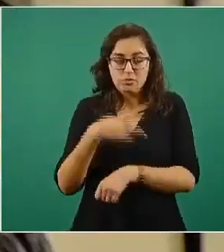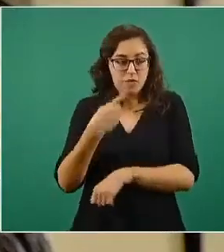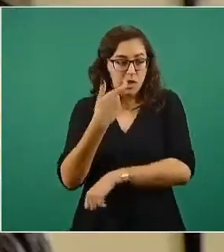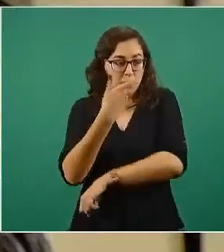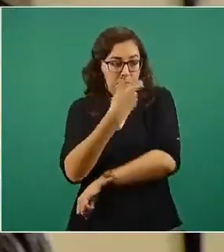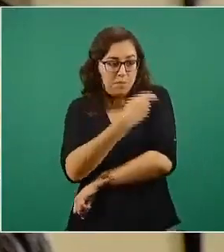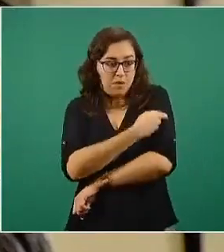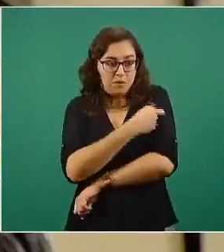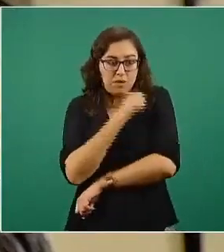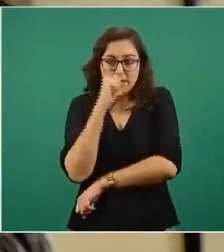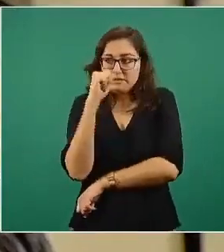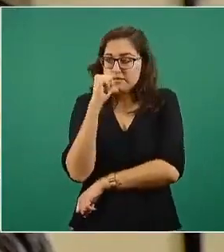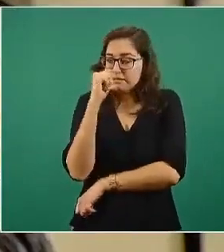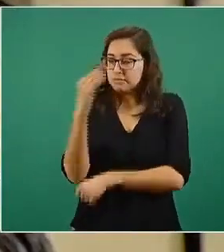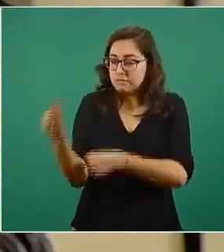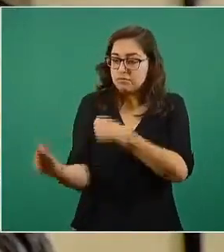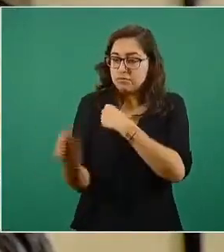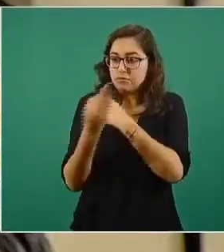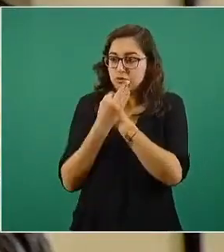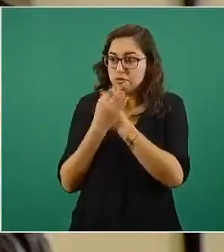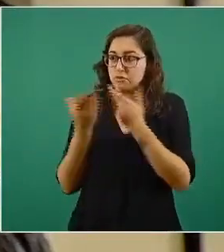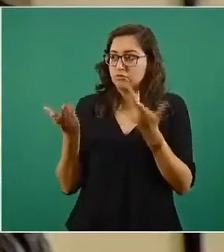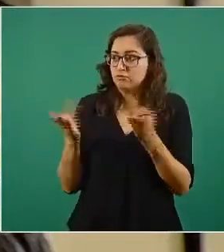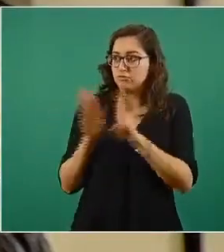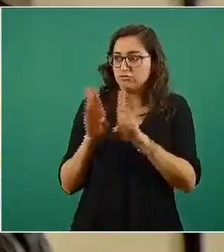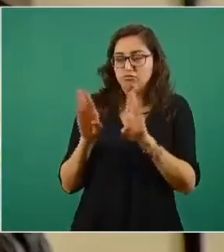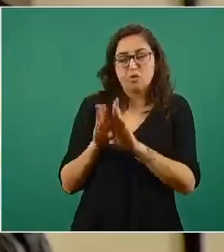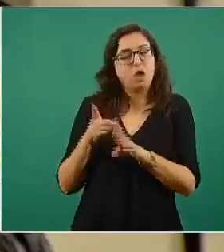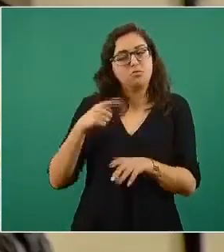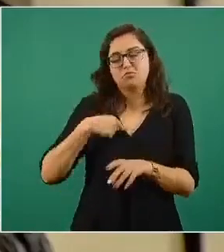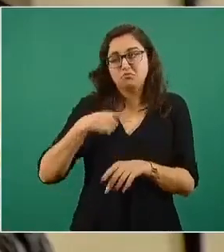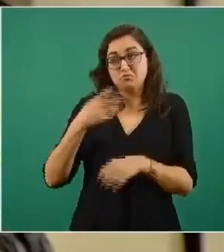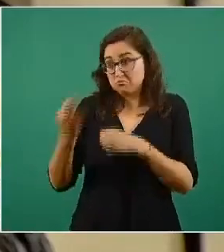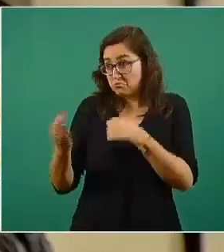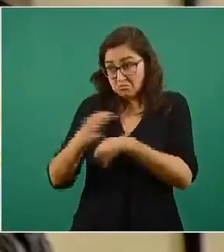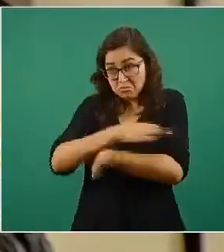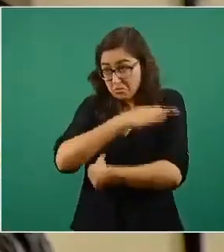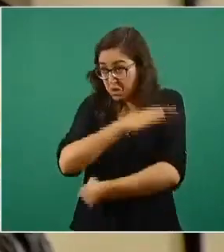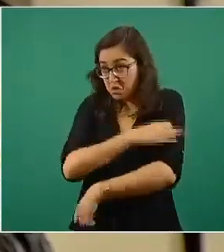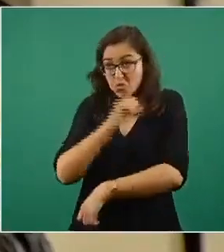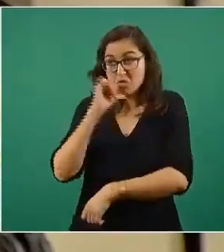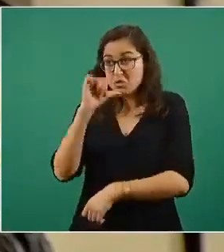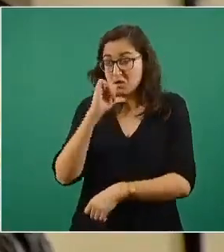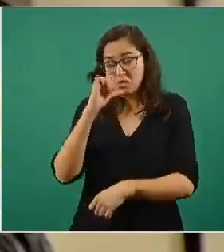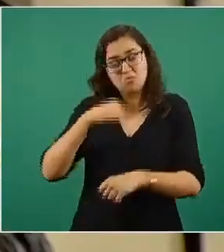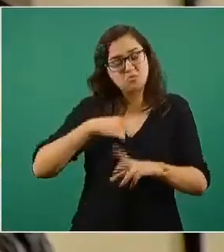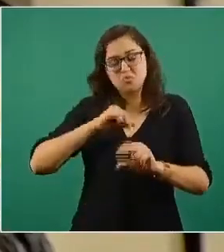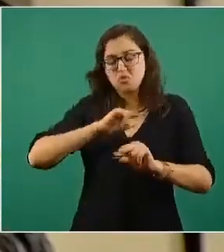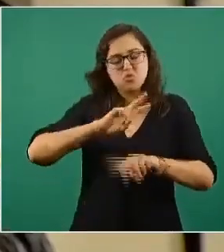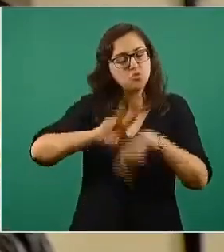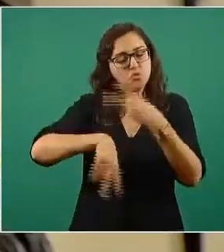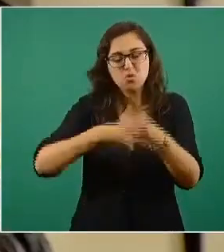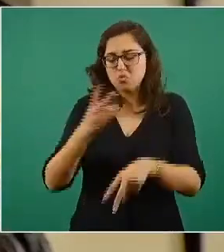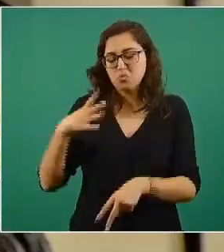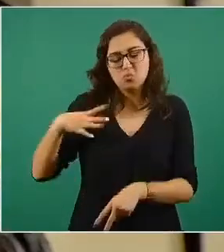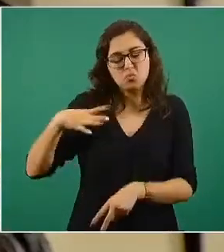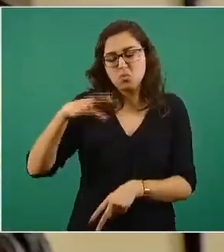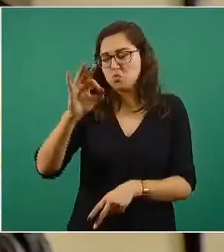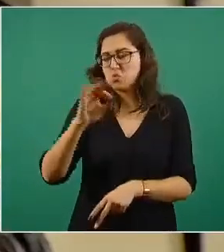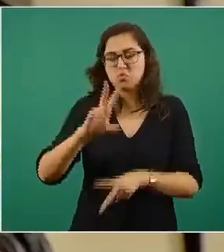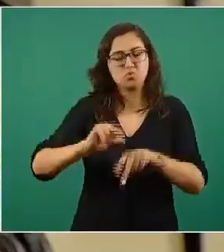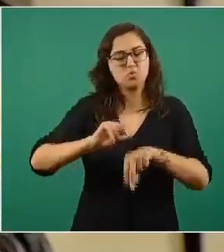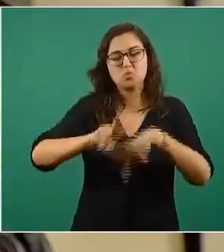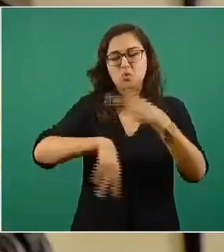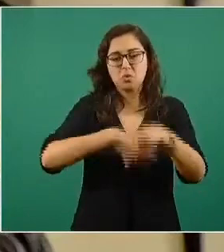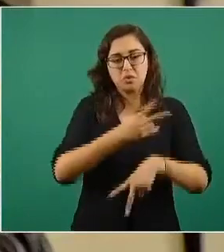vacunados para su protección, pues no ejercerán no serán voluntarios. Y el 30% de estos voluntarios está diciendo